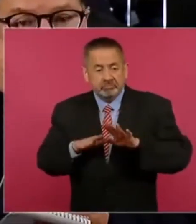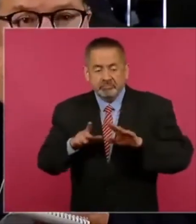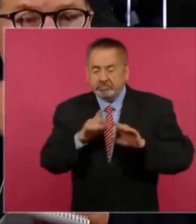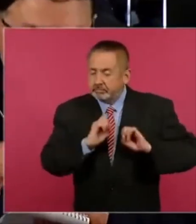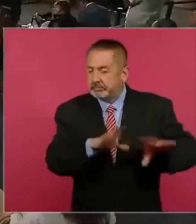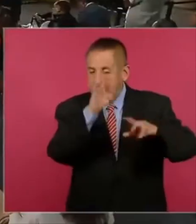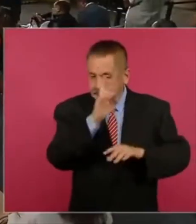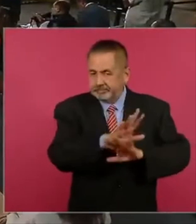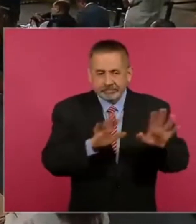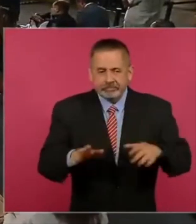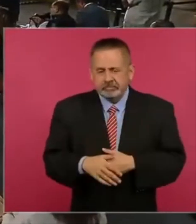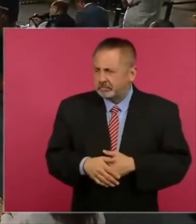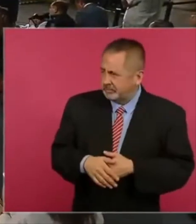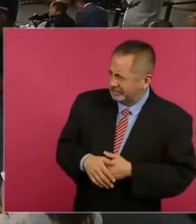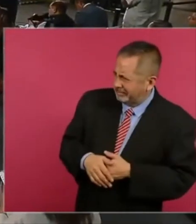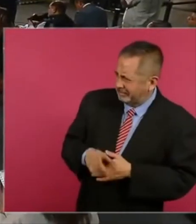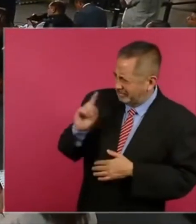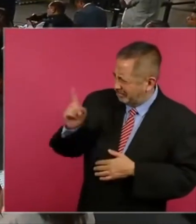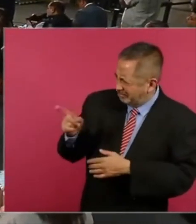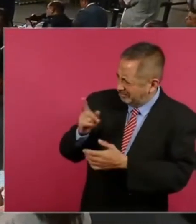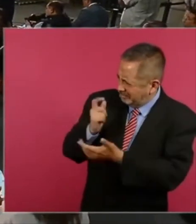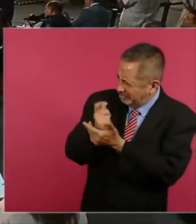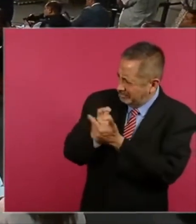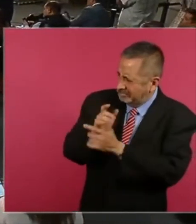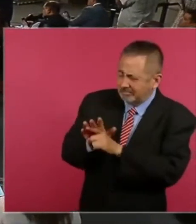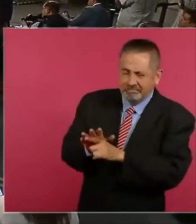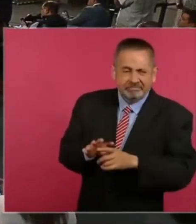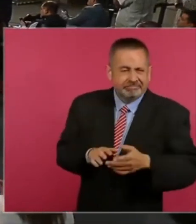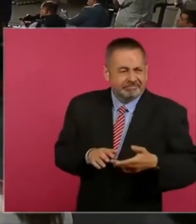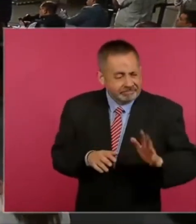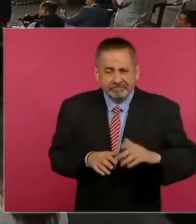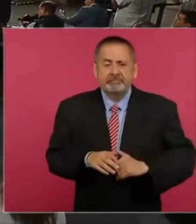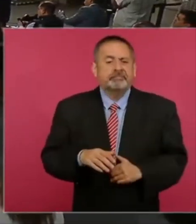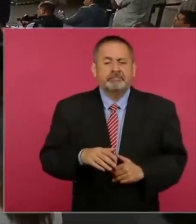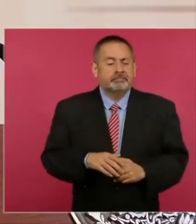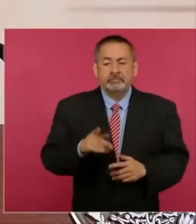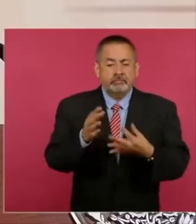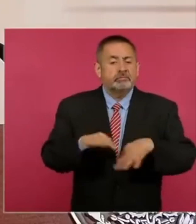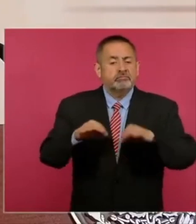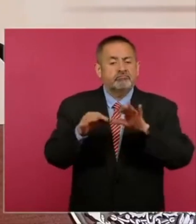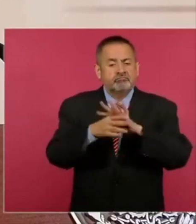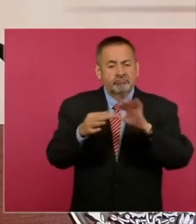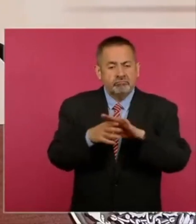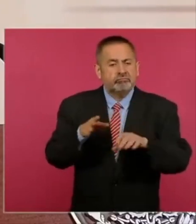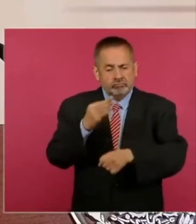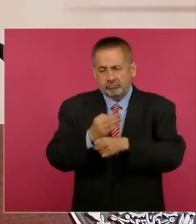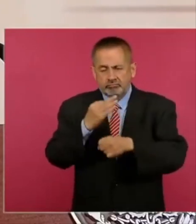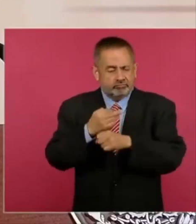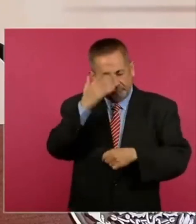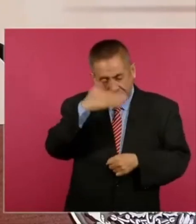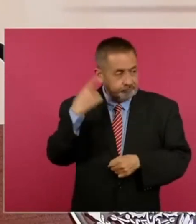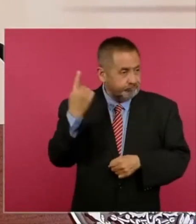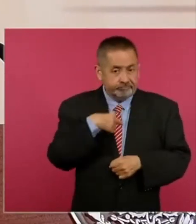de ellos. Entonces, presidente, pues es importante revisar esto. Usted sabe que ahorita se están viviendo, lo acaba